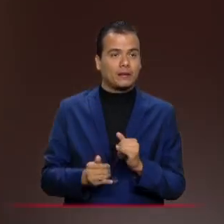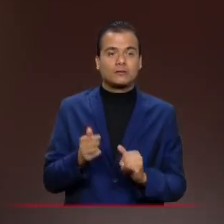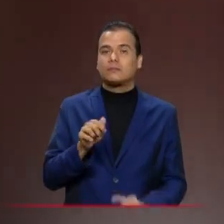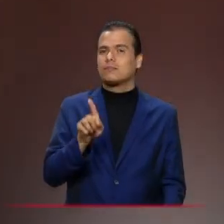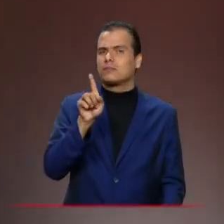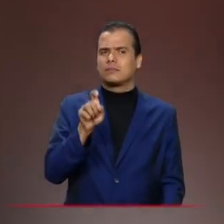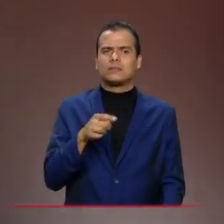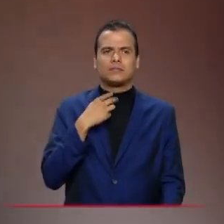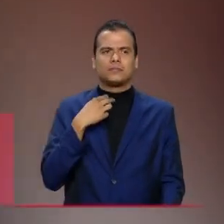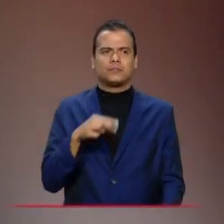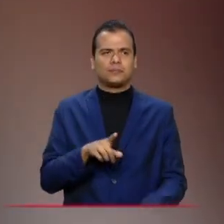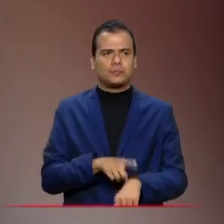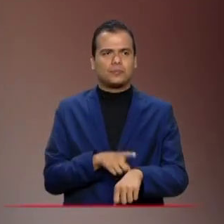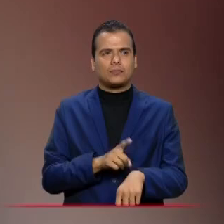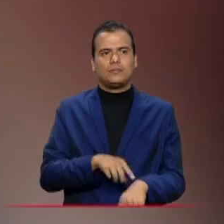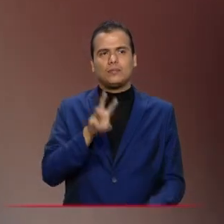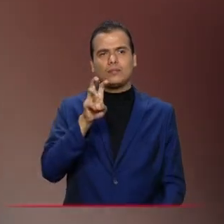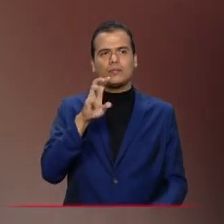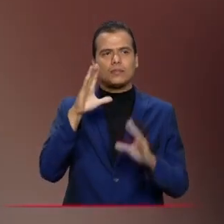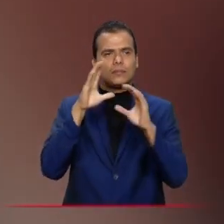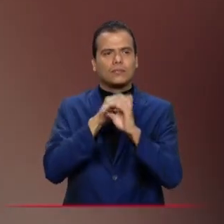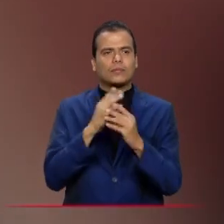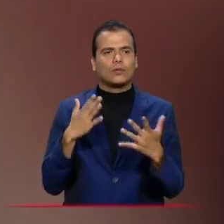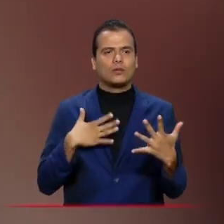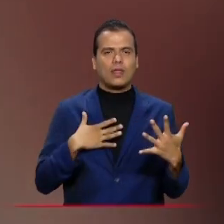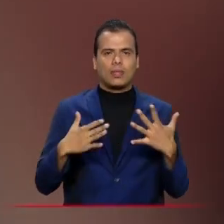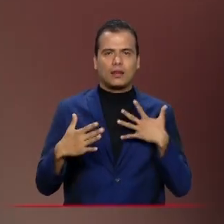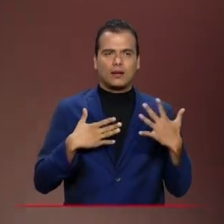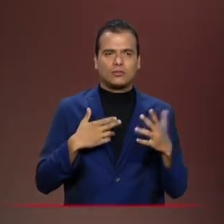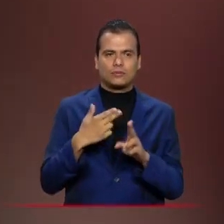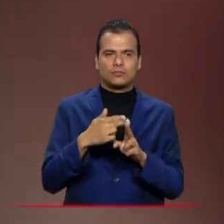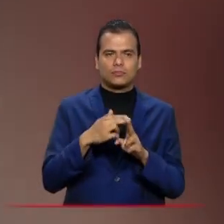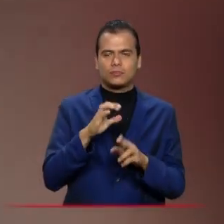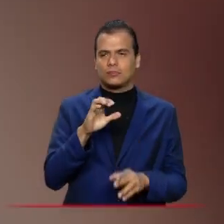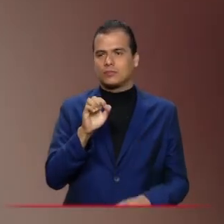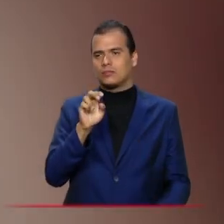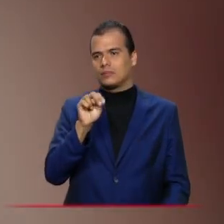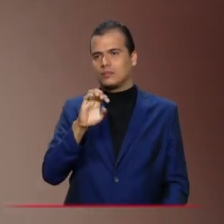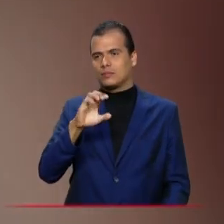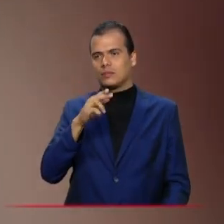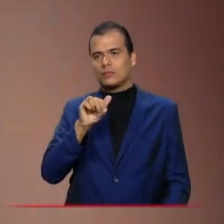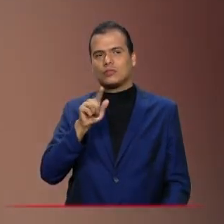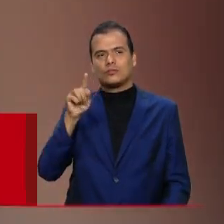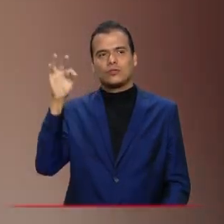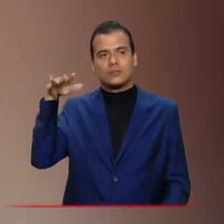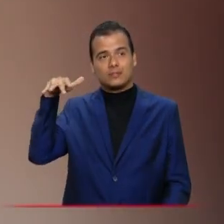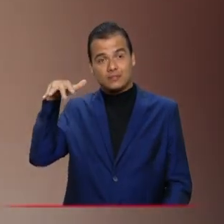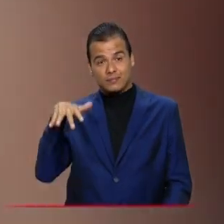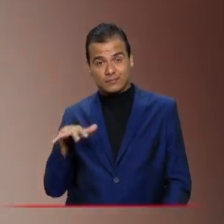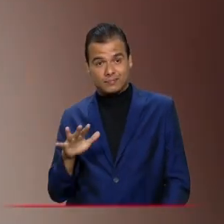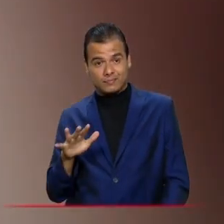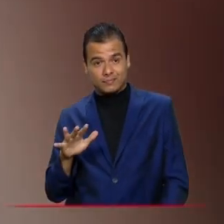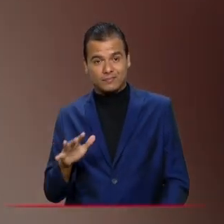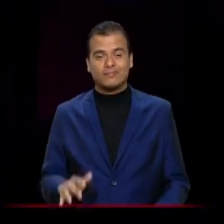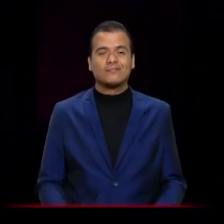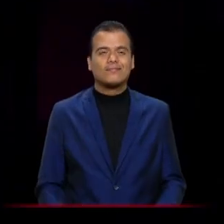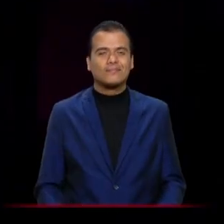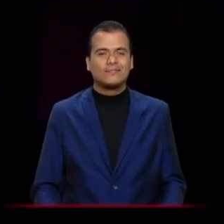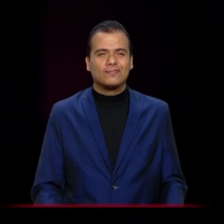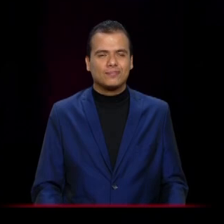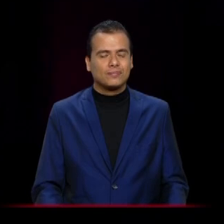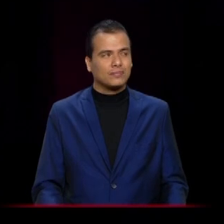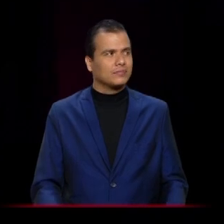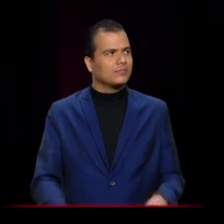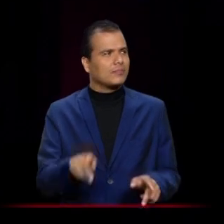las 8 de la noche en el Teatro La Concha, en el barrio San Antonio. Y esto es... ¡Impro!